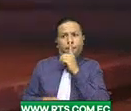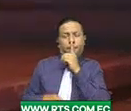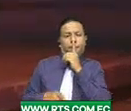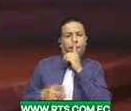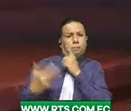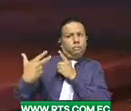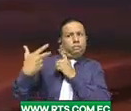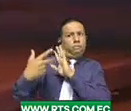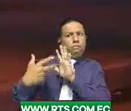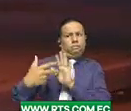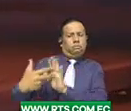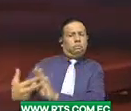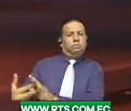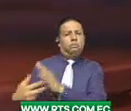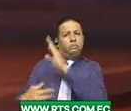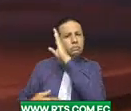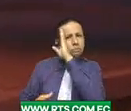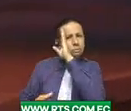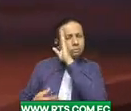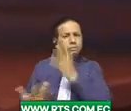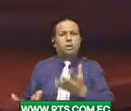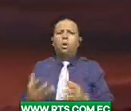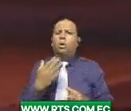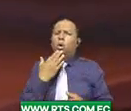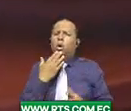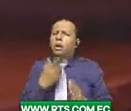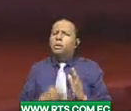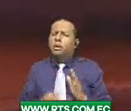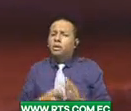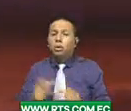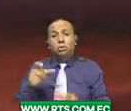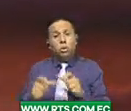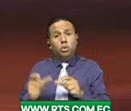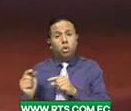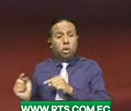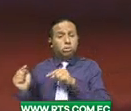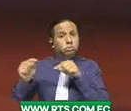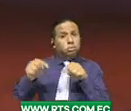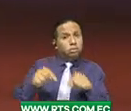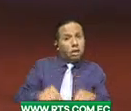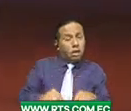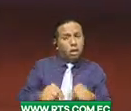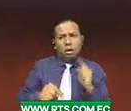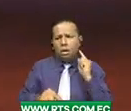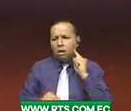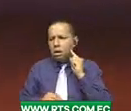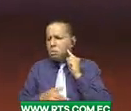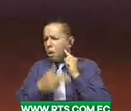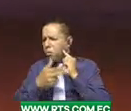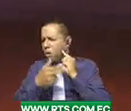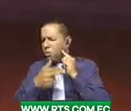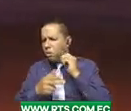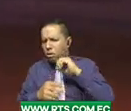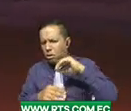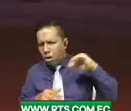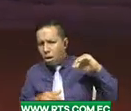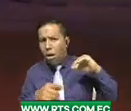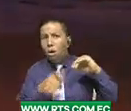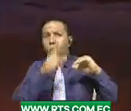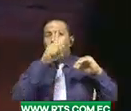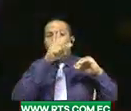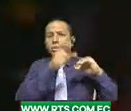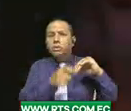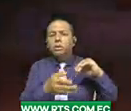respectiva, pues es que aparentemente sujetos han llegado hasta este punto, se han escuchado detonaciones, y el resultado, pues una persona fallecida.